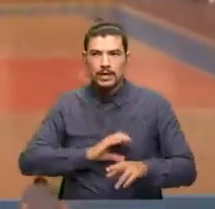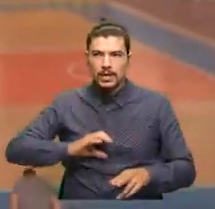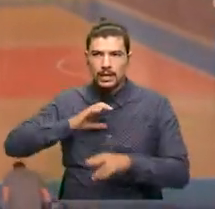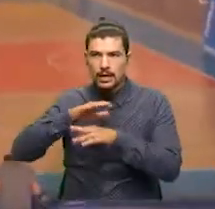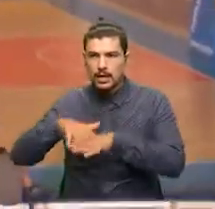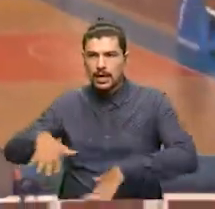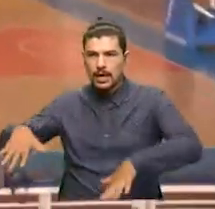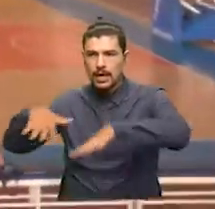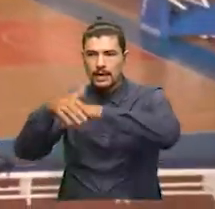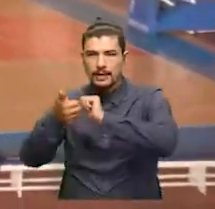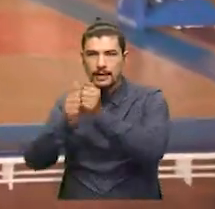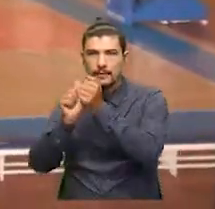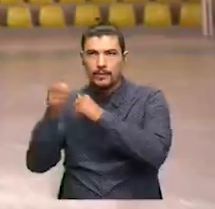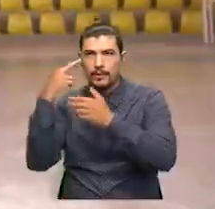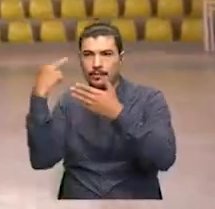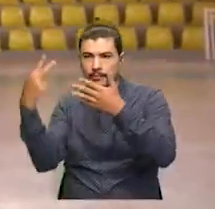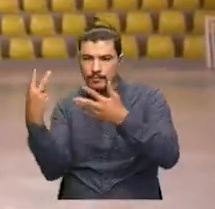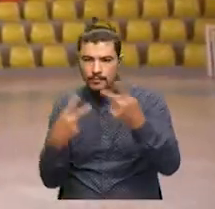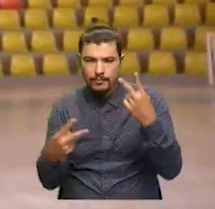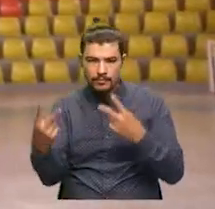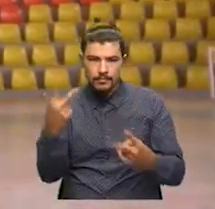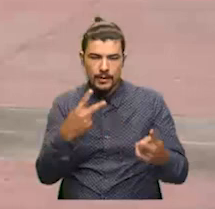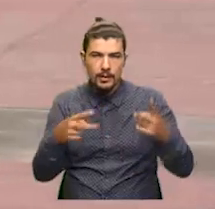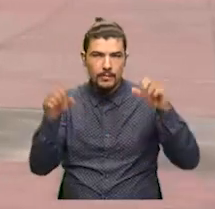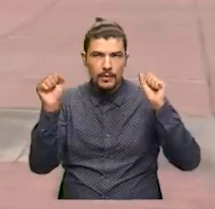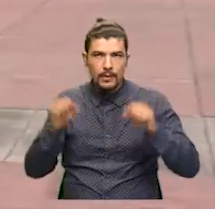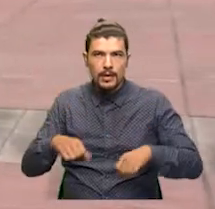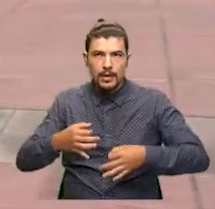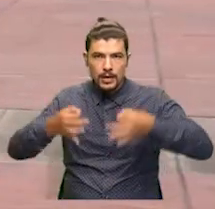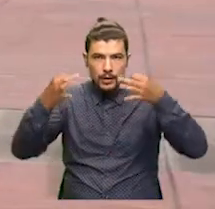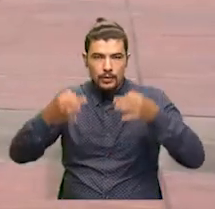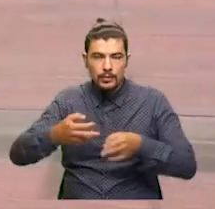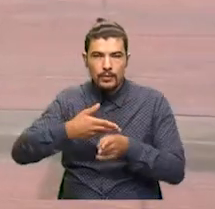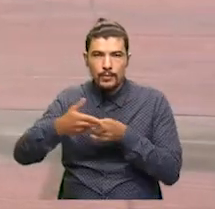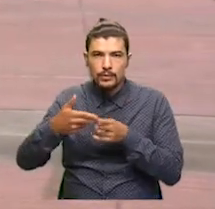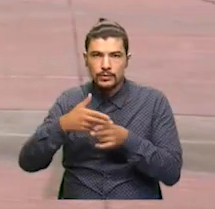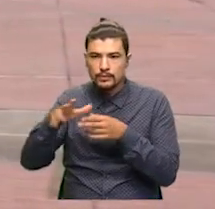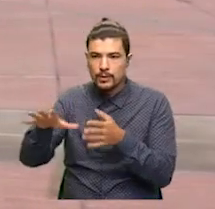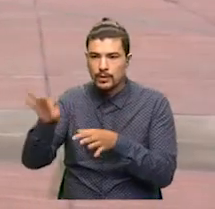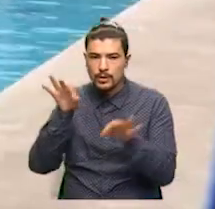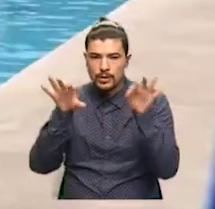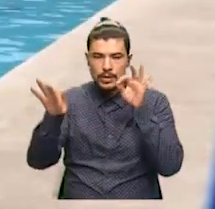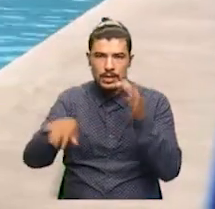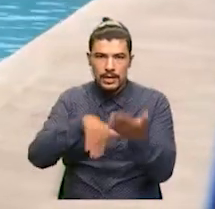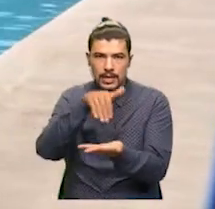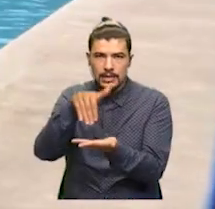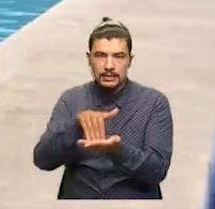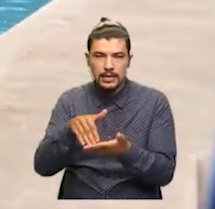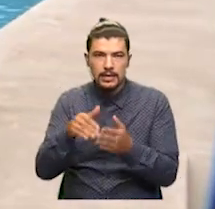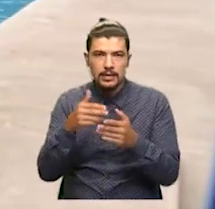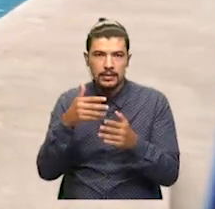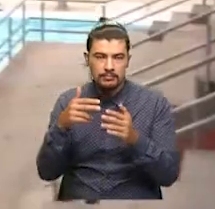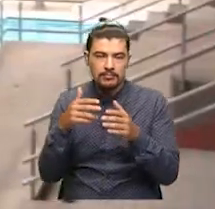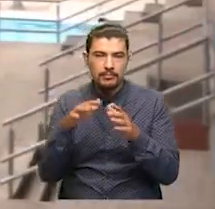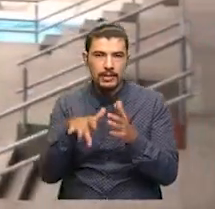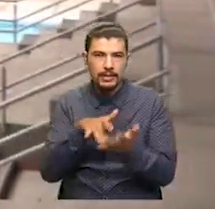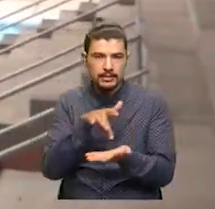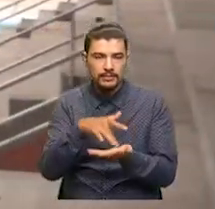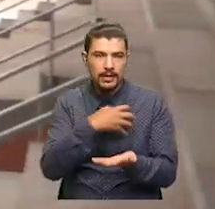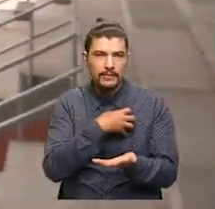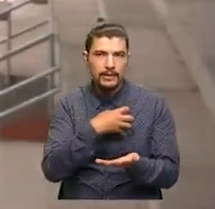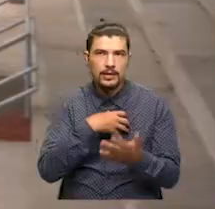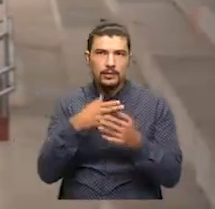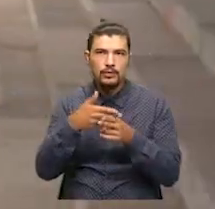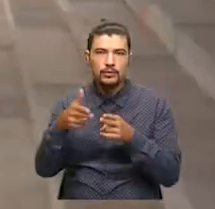deportivos que visitaron como parte del protocolo a cumplirse en la elección de la sede para las Olimpiadas de la Agremiación programadas